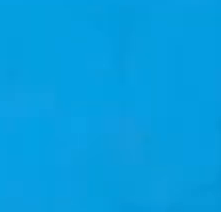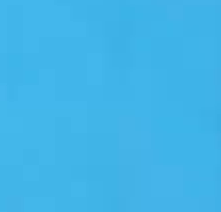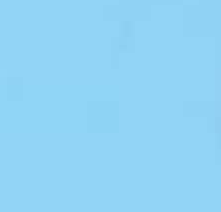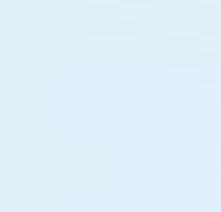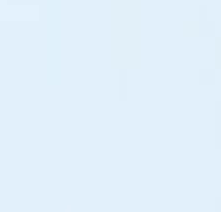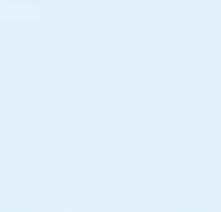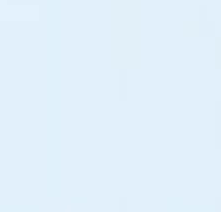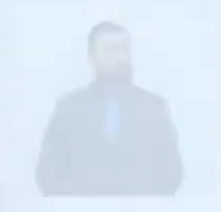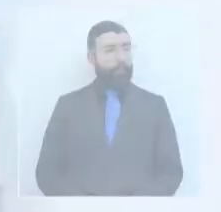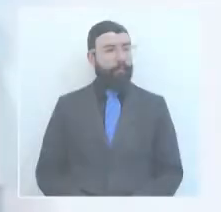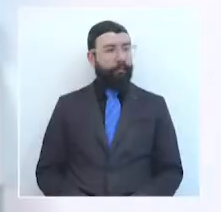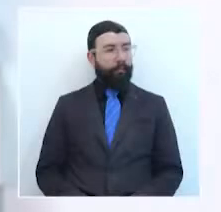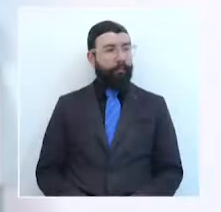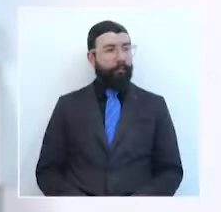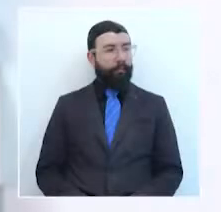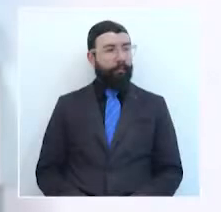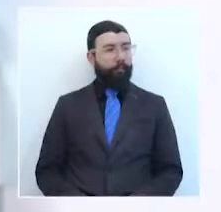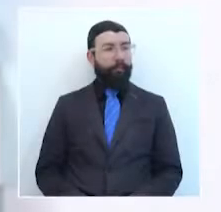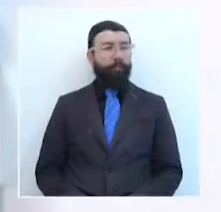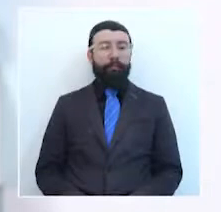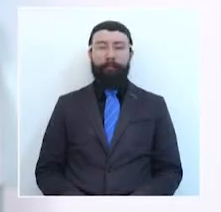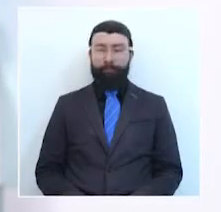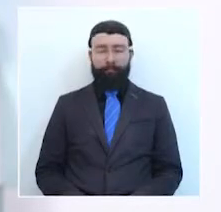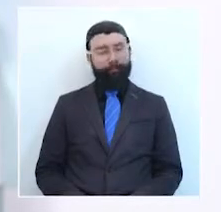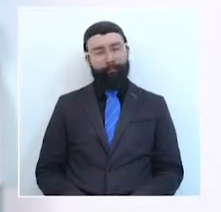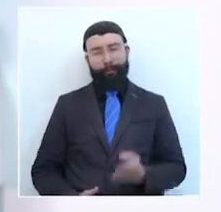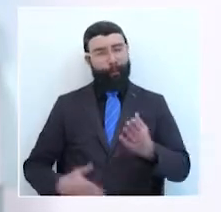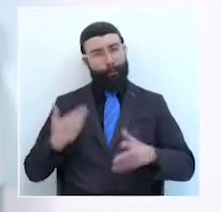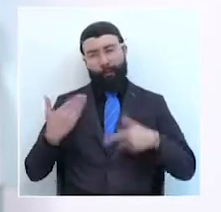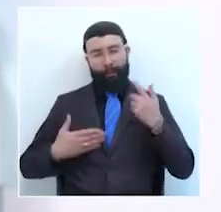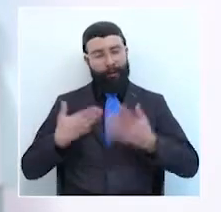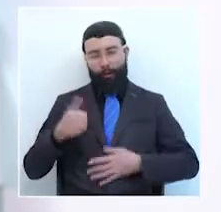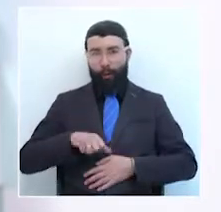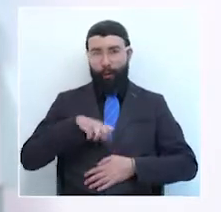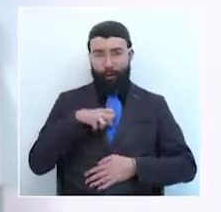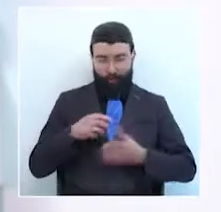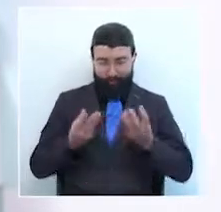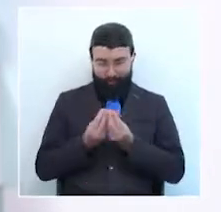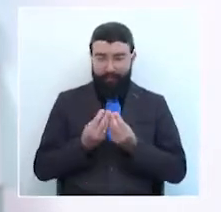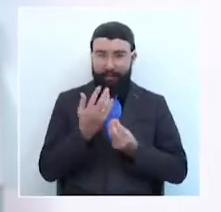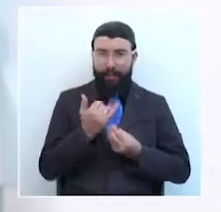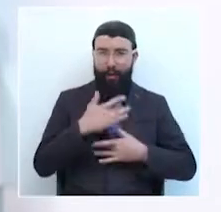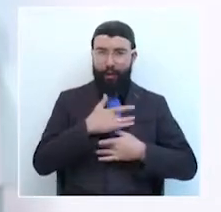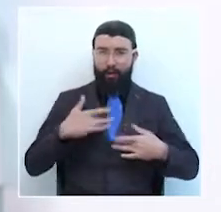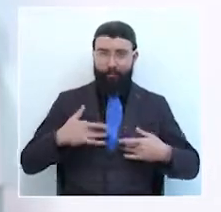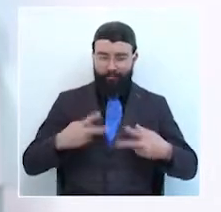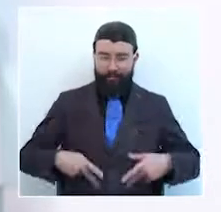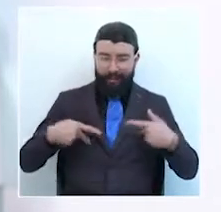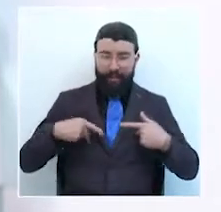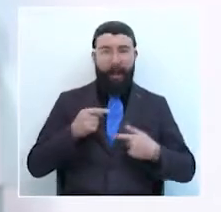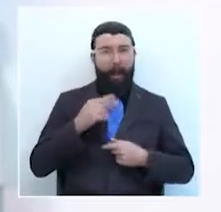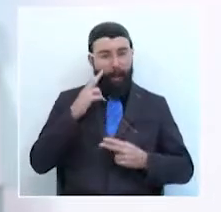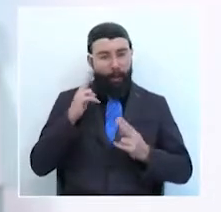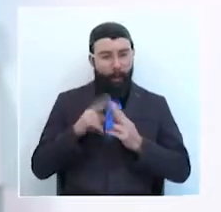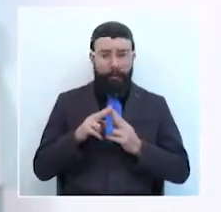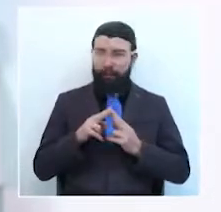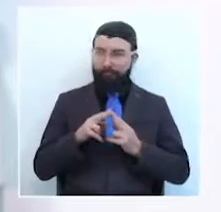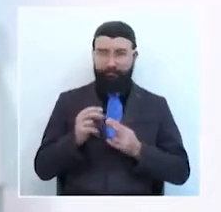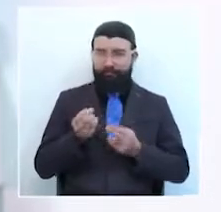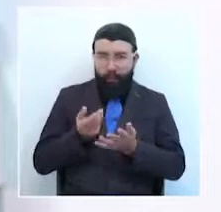parque de la salud realmente es un orgullo para todo el equipo de conexión vital saber que estos tips estos